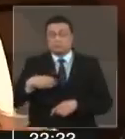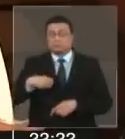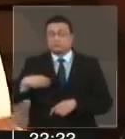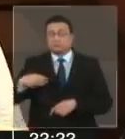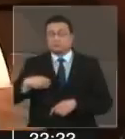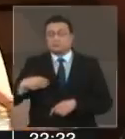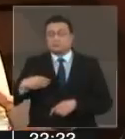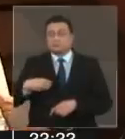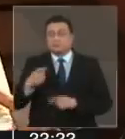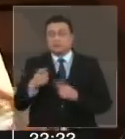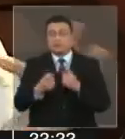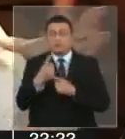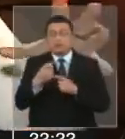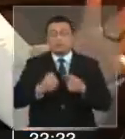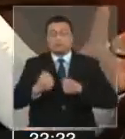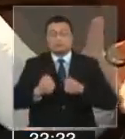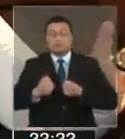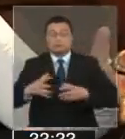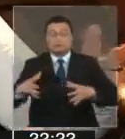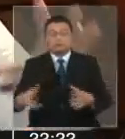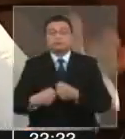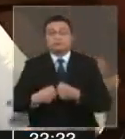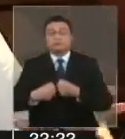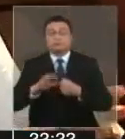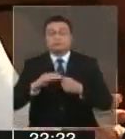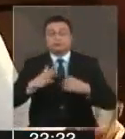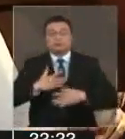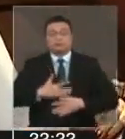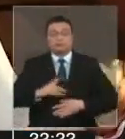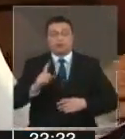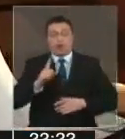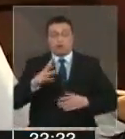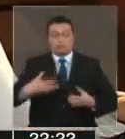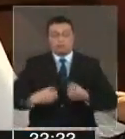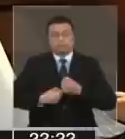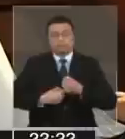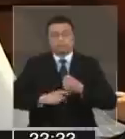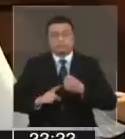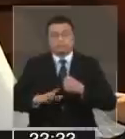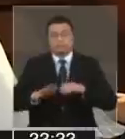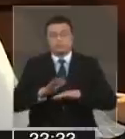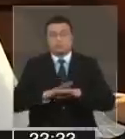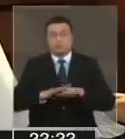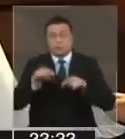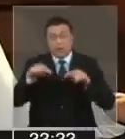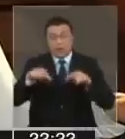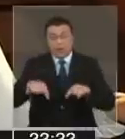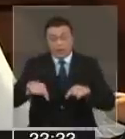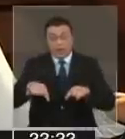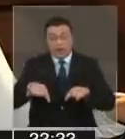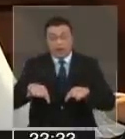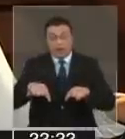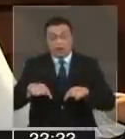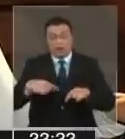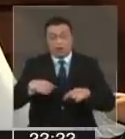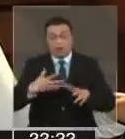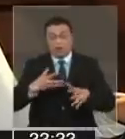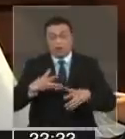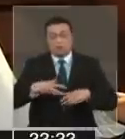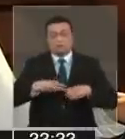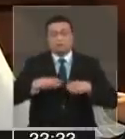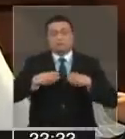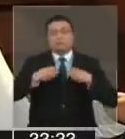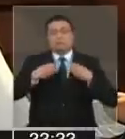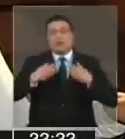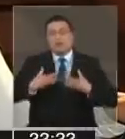Mi primer impulso fue correr hasta ti, componer el descalabro, que no te notaras. Pero esta vez respiré hondo